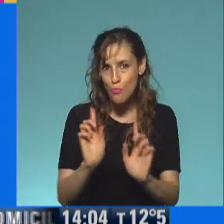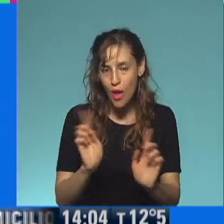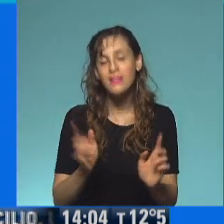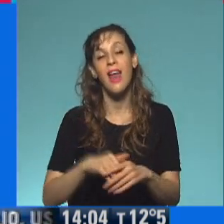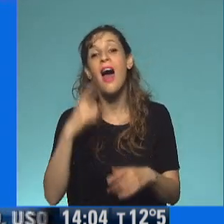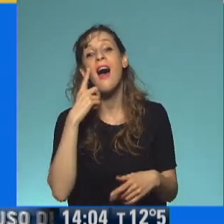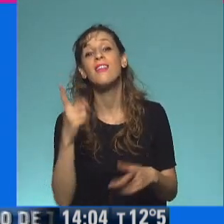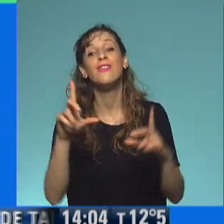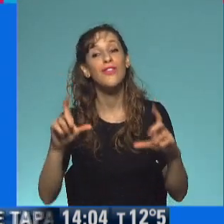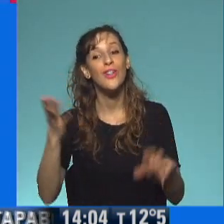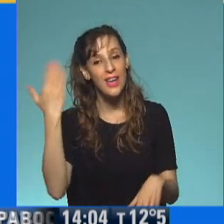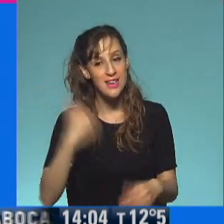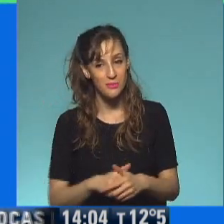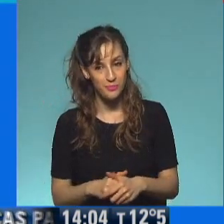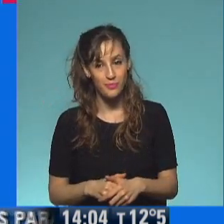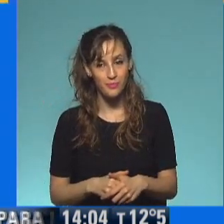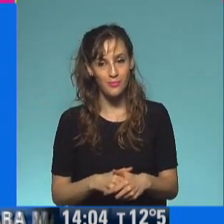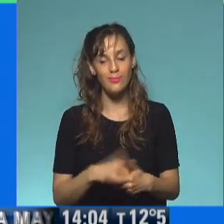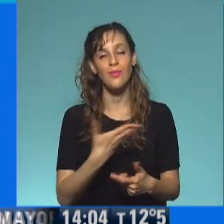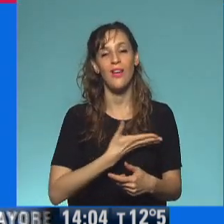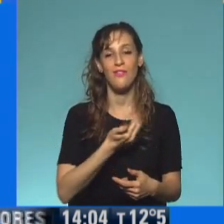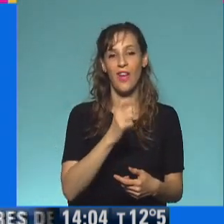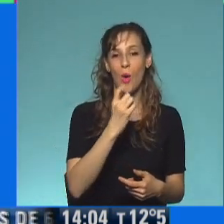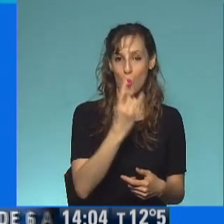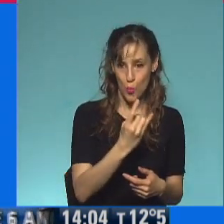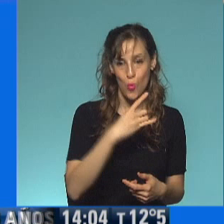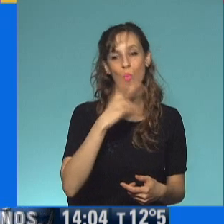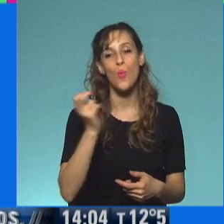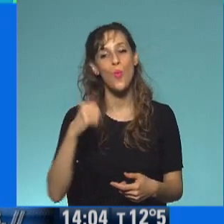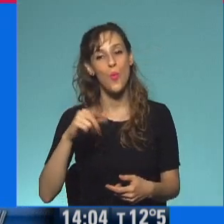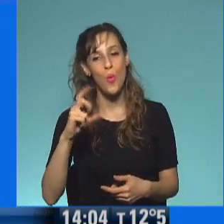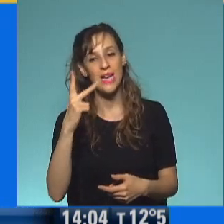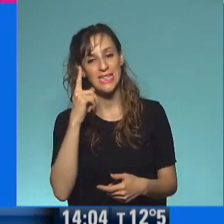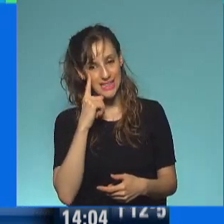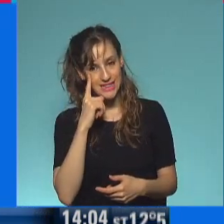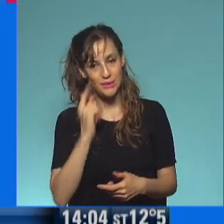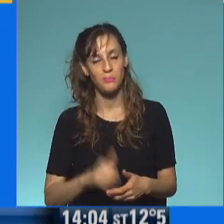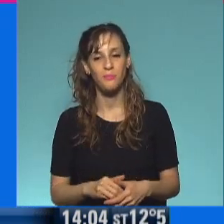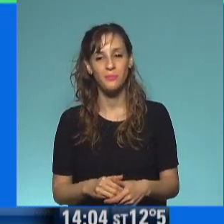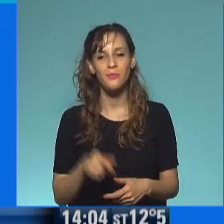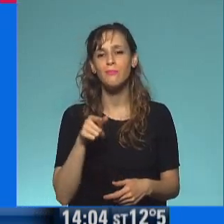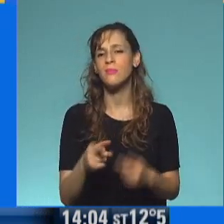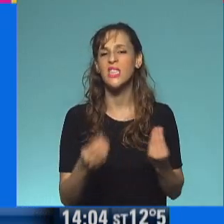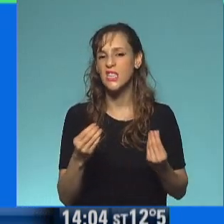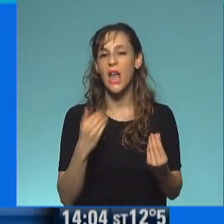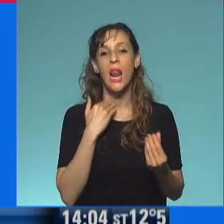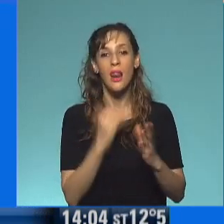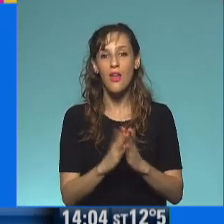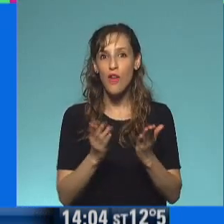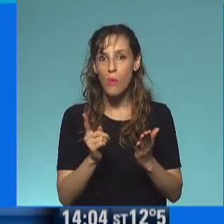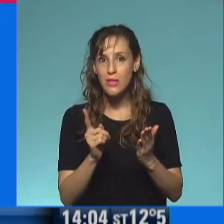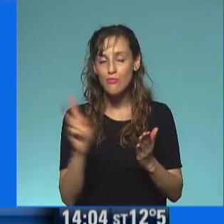vamos a ver esas imágenes. Facu y Juanchi. Ahí están con un... ¿Qué libro tienen? Un libro de María